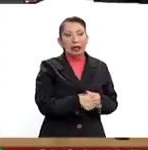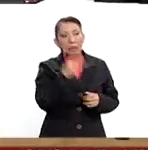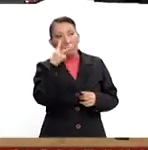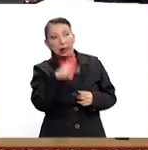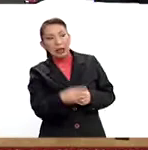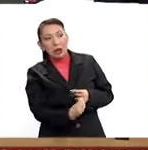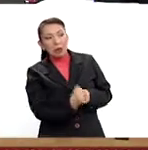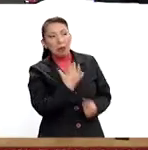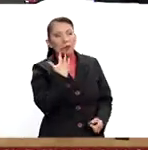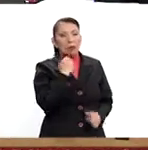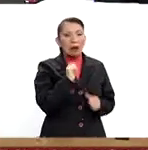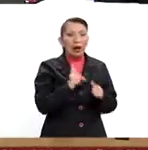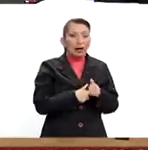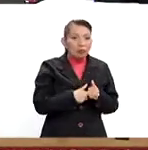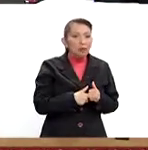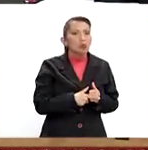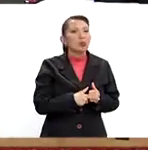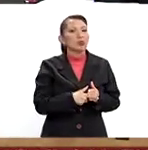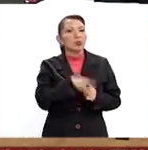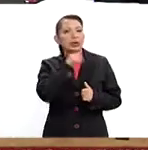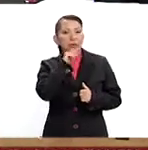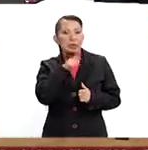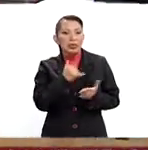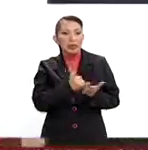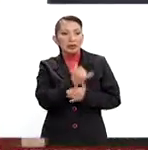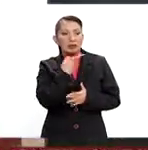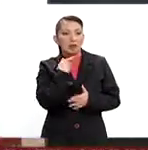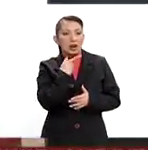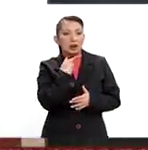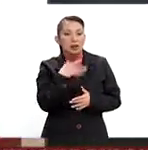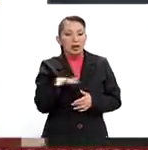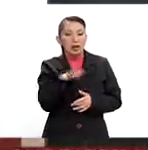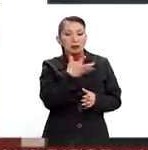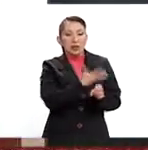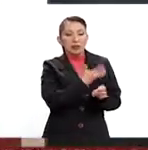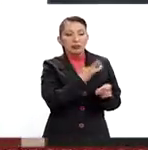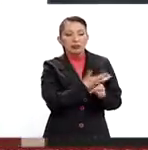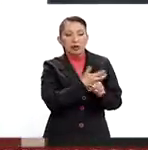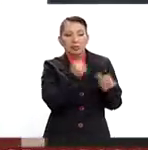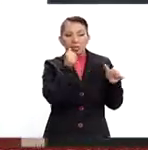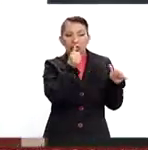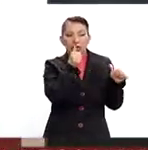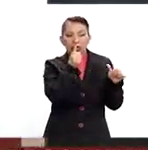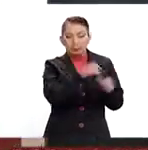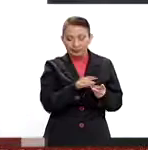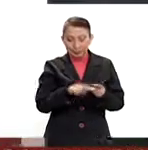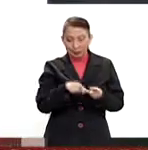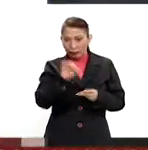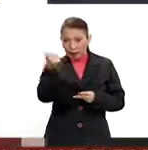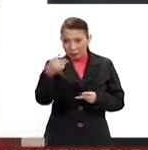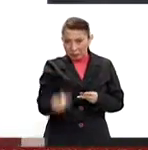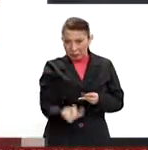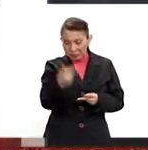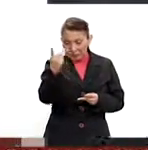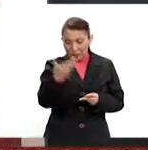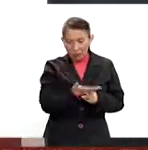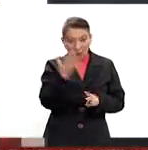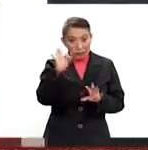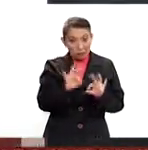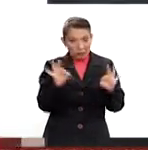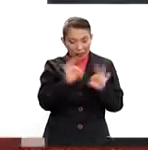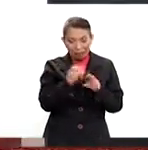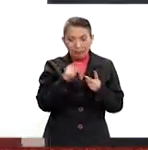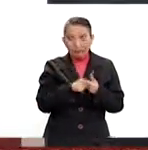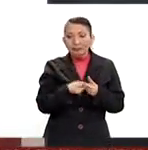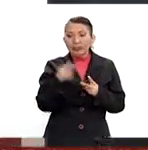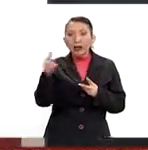cómo estamos involucrados en las decisiones de política doméstica en Estados Unidos. Luego otra que me parece también muy emblemática